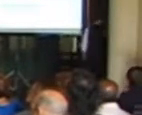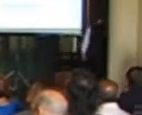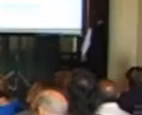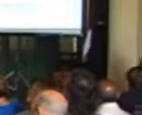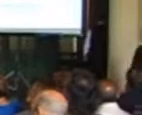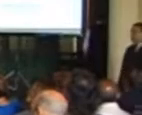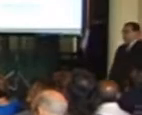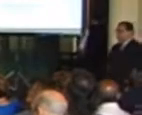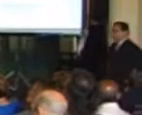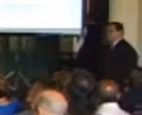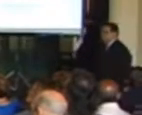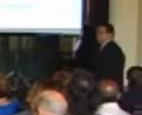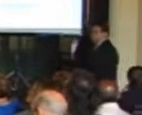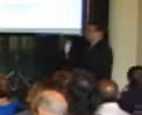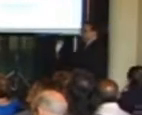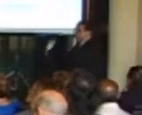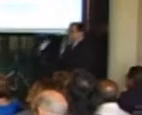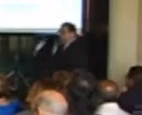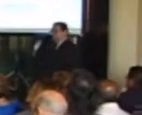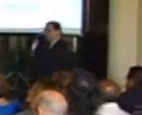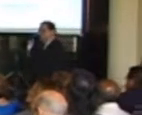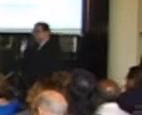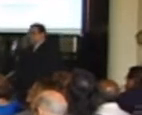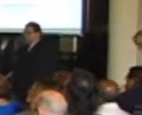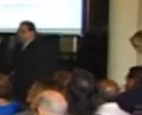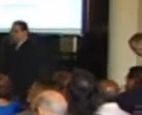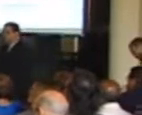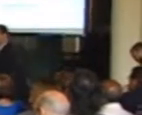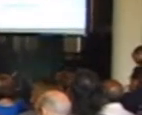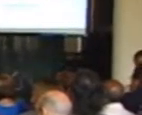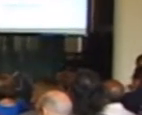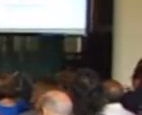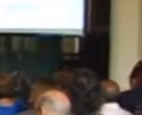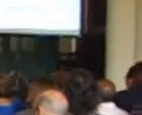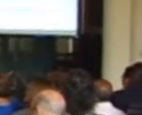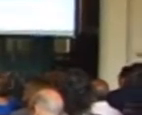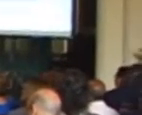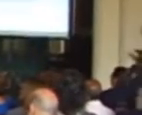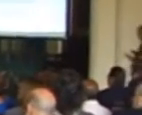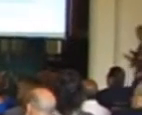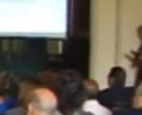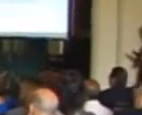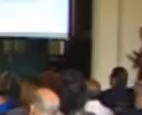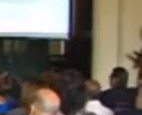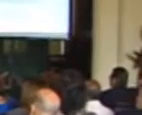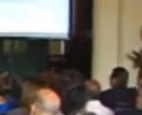de 24 y 27 años. Gracias.